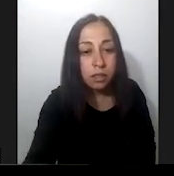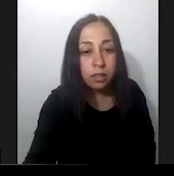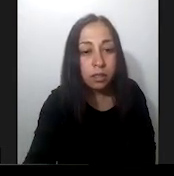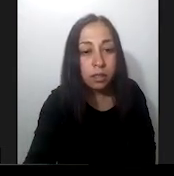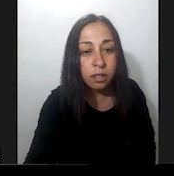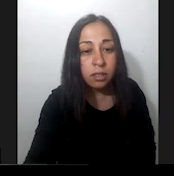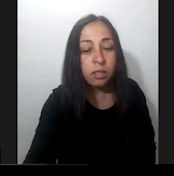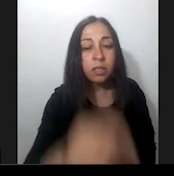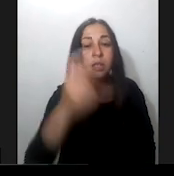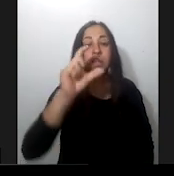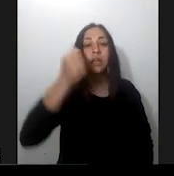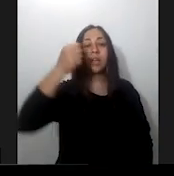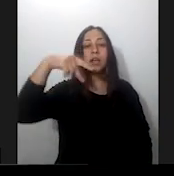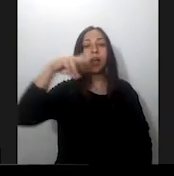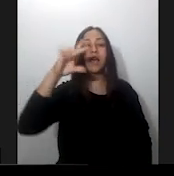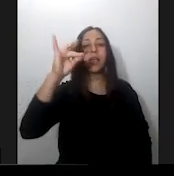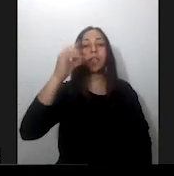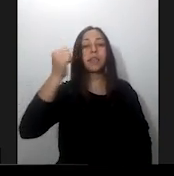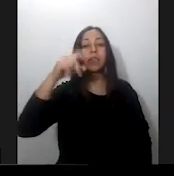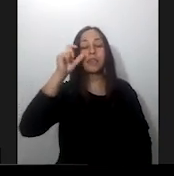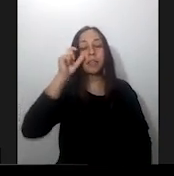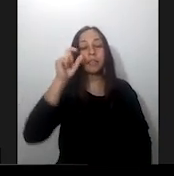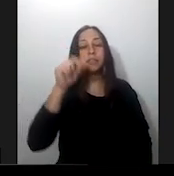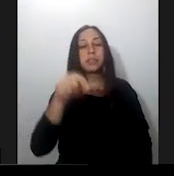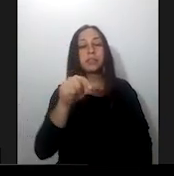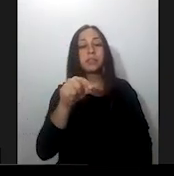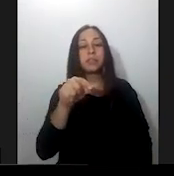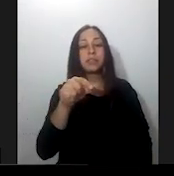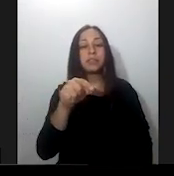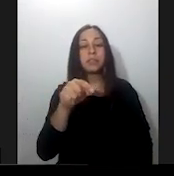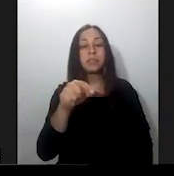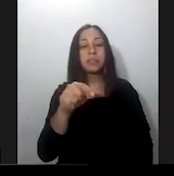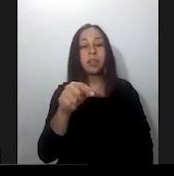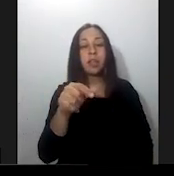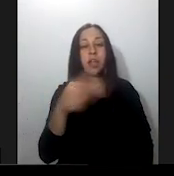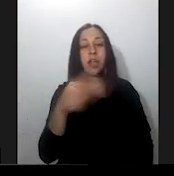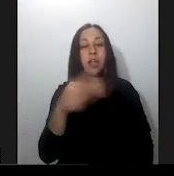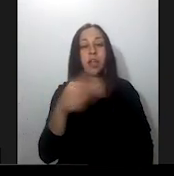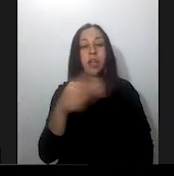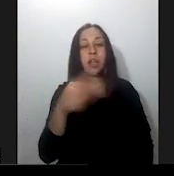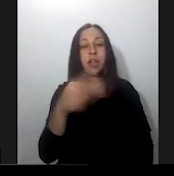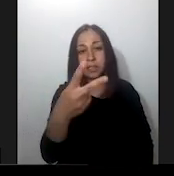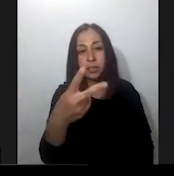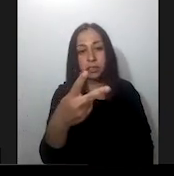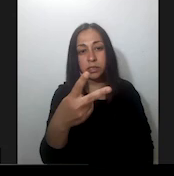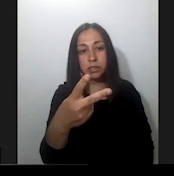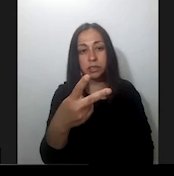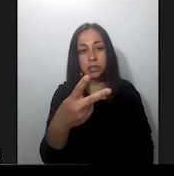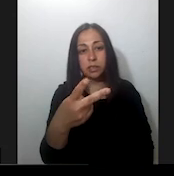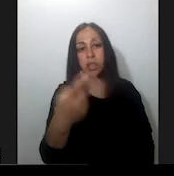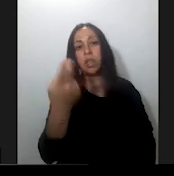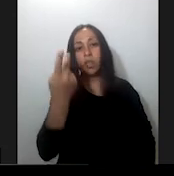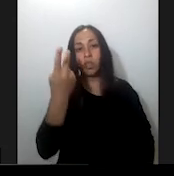ya, porque conozco el dato, ¿ves que el registro está duplicado? Yo tengo que Candace Chapman está 2